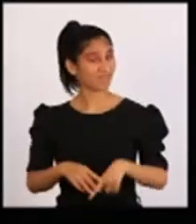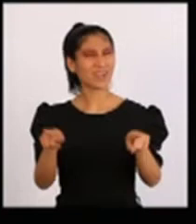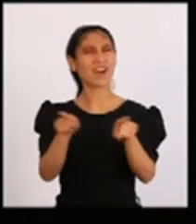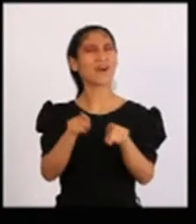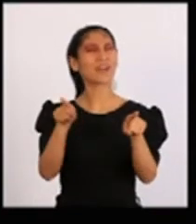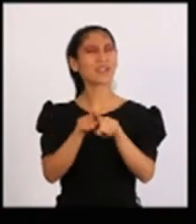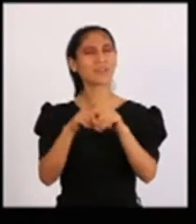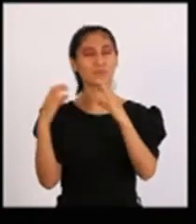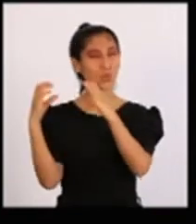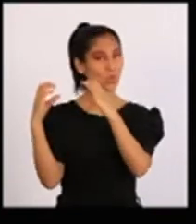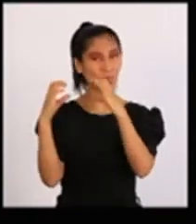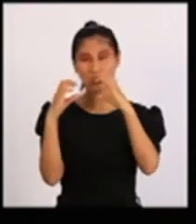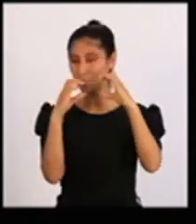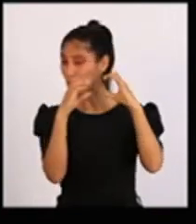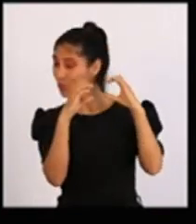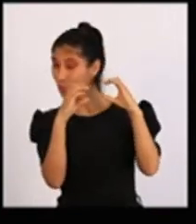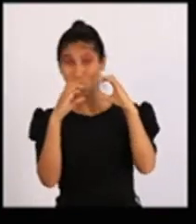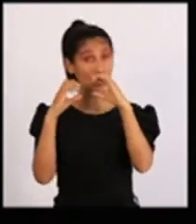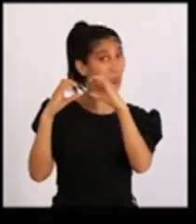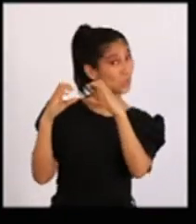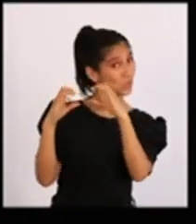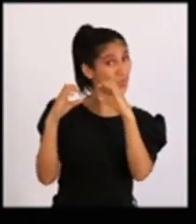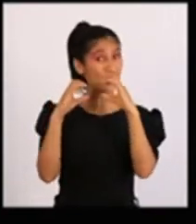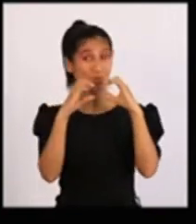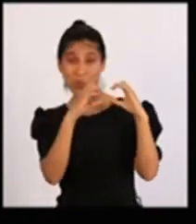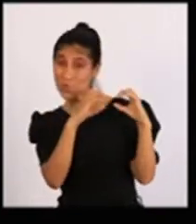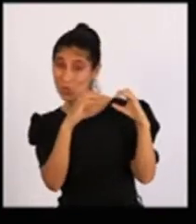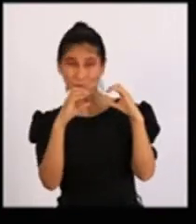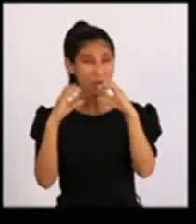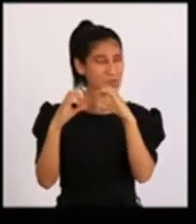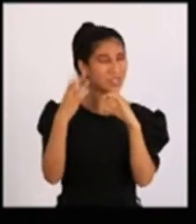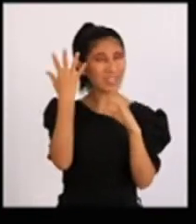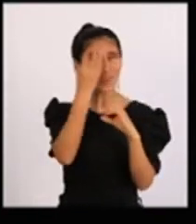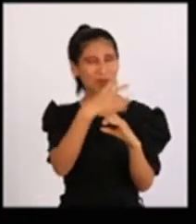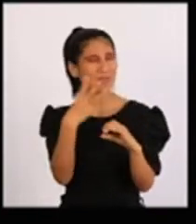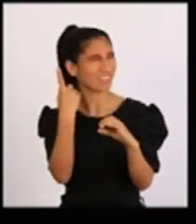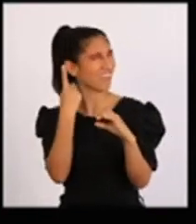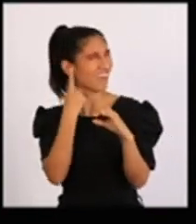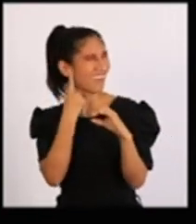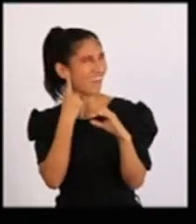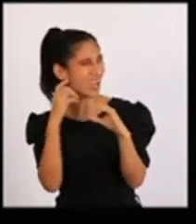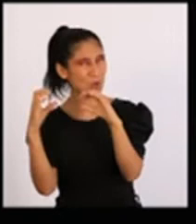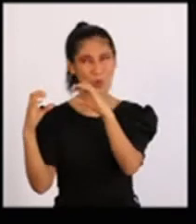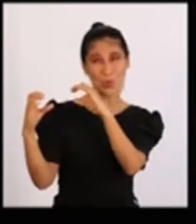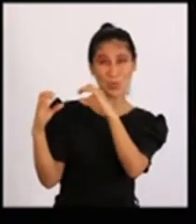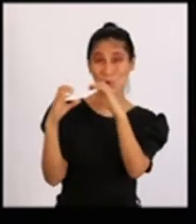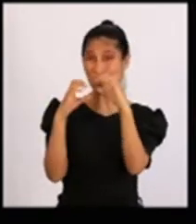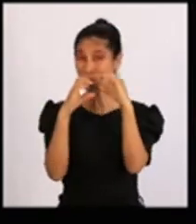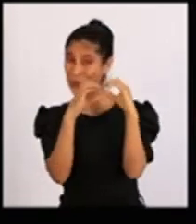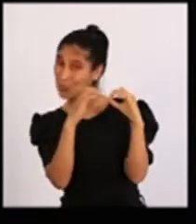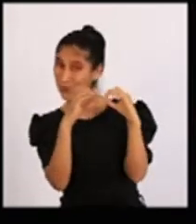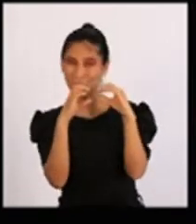Este de aquí es una zampoña. Qué bonito suena este instrumento musical.